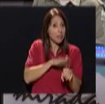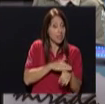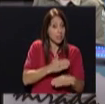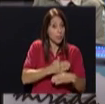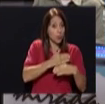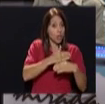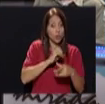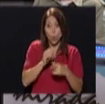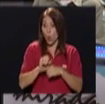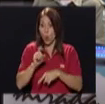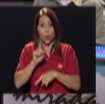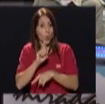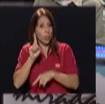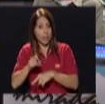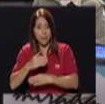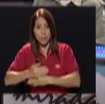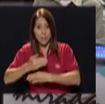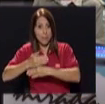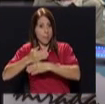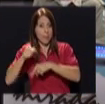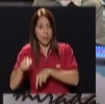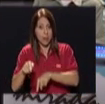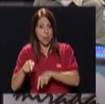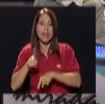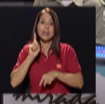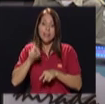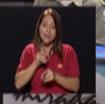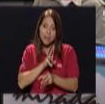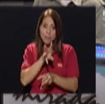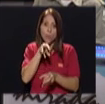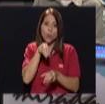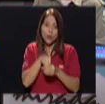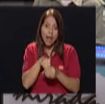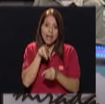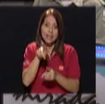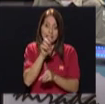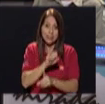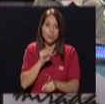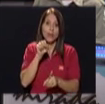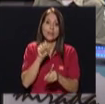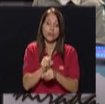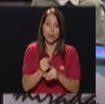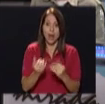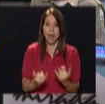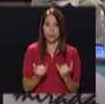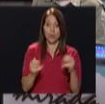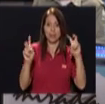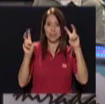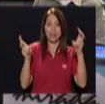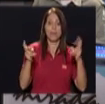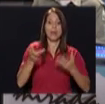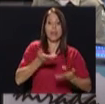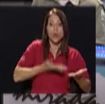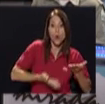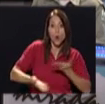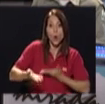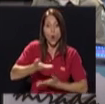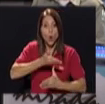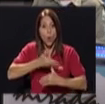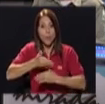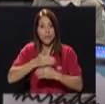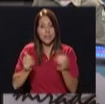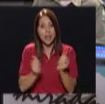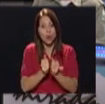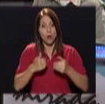un proyecto deben de involucrar, incluir esa situación particular y actual de la convivencia con la